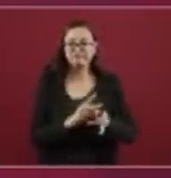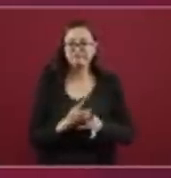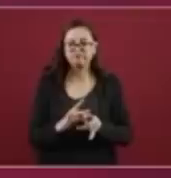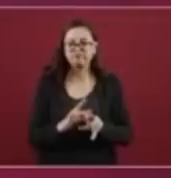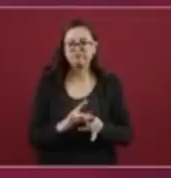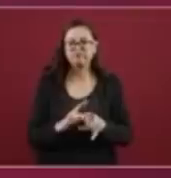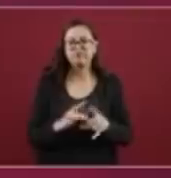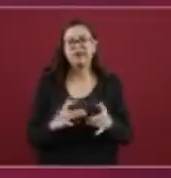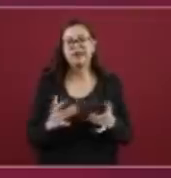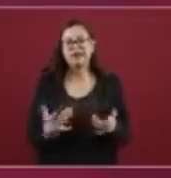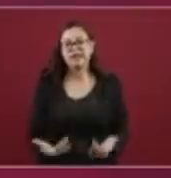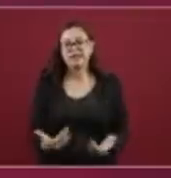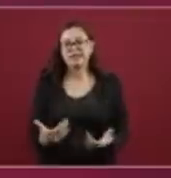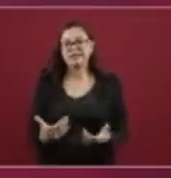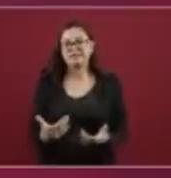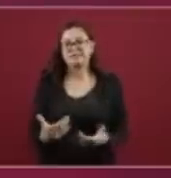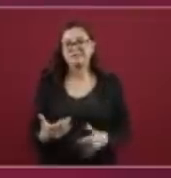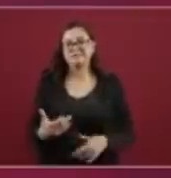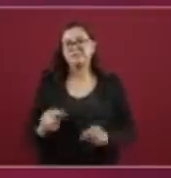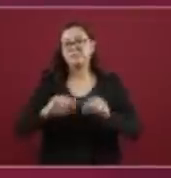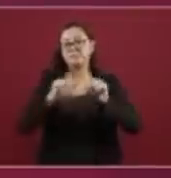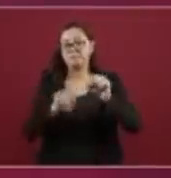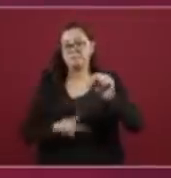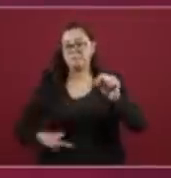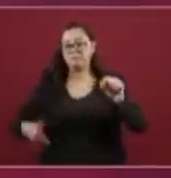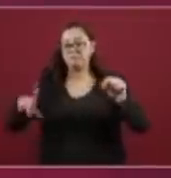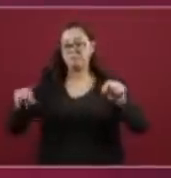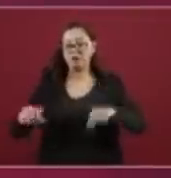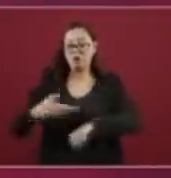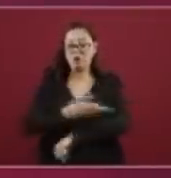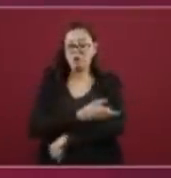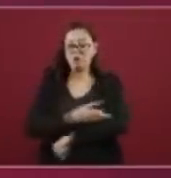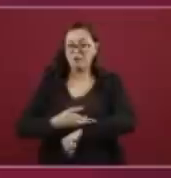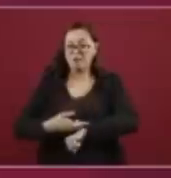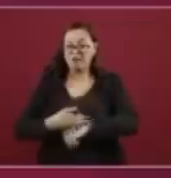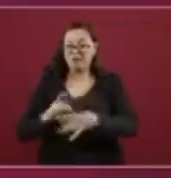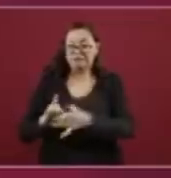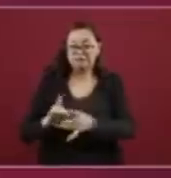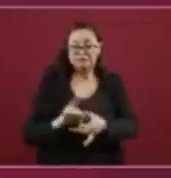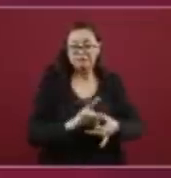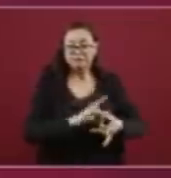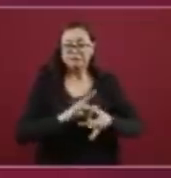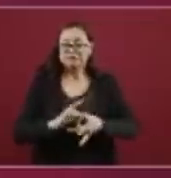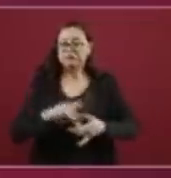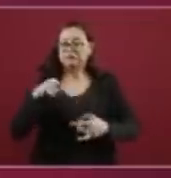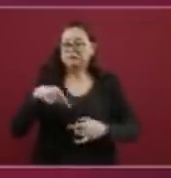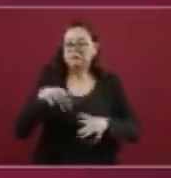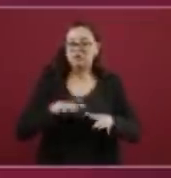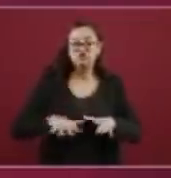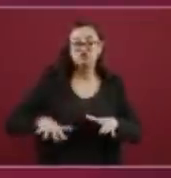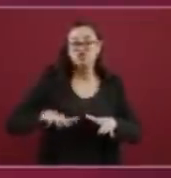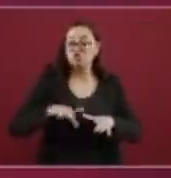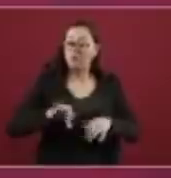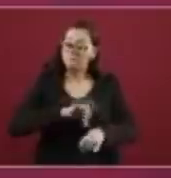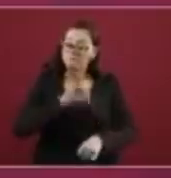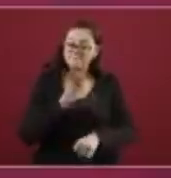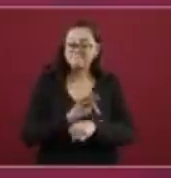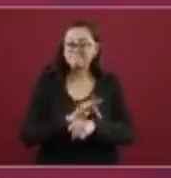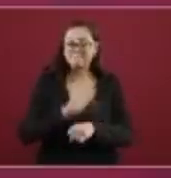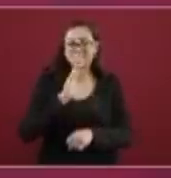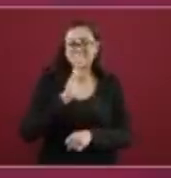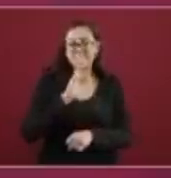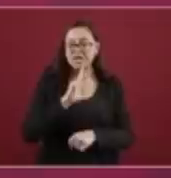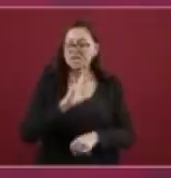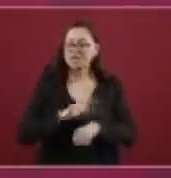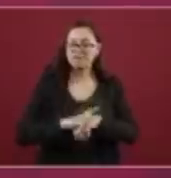la familia mexicana es la institución de seguridad social más importante del país. Entonces,